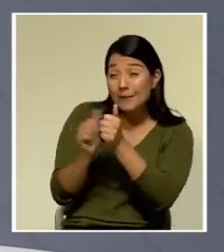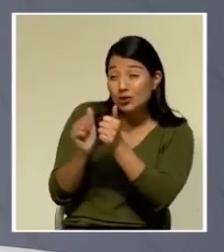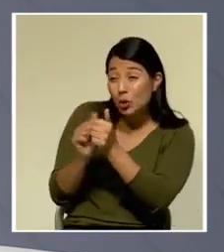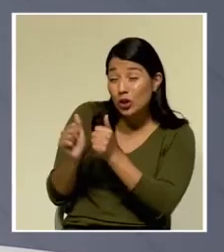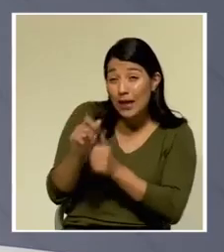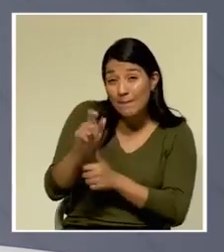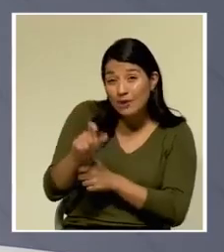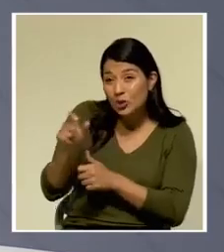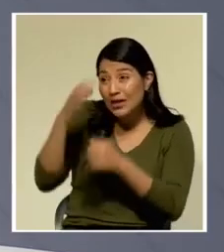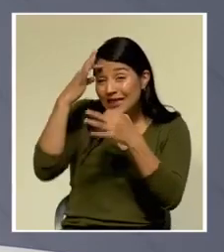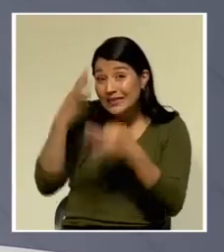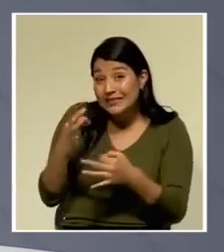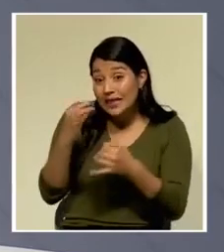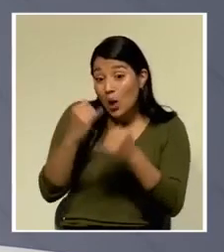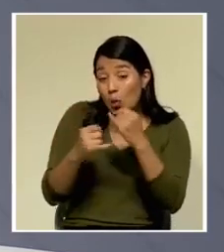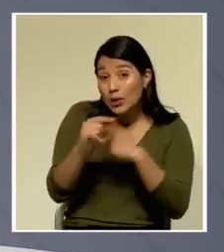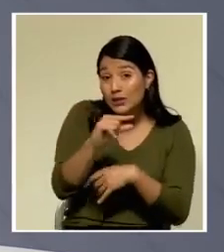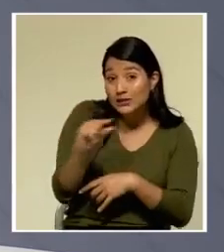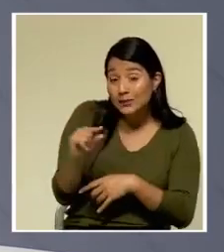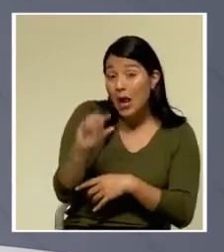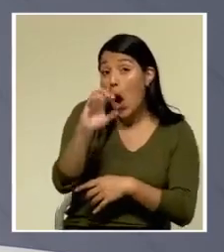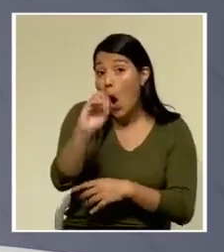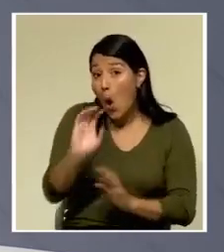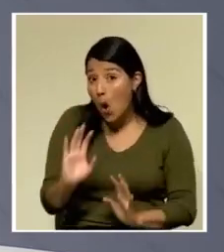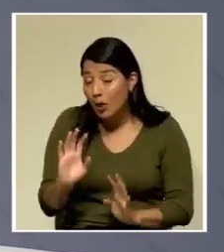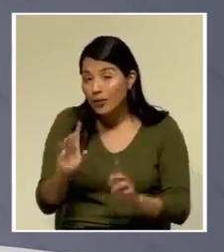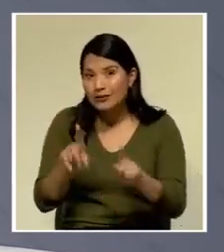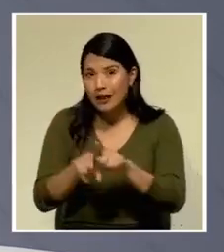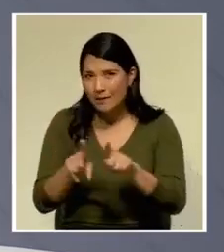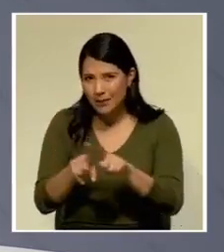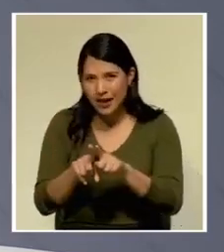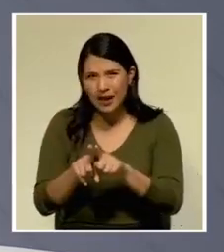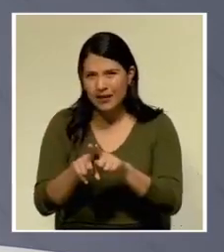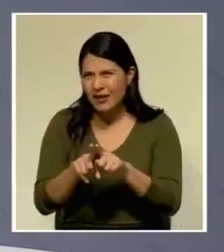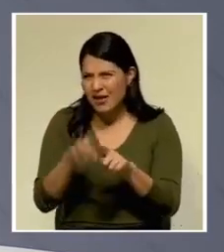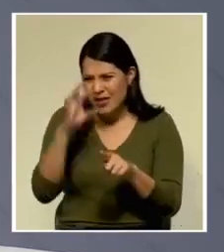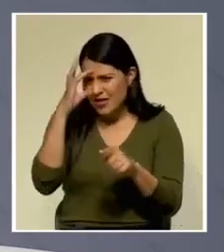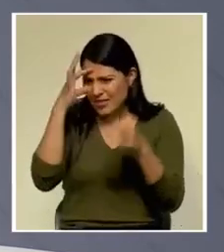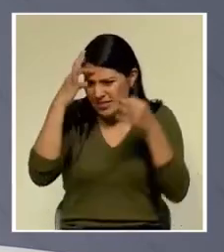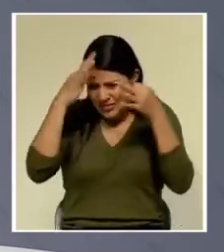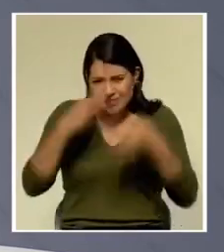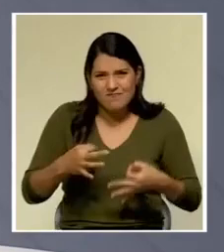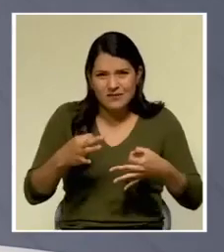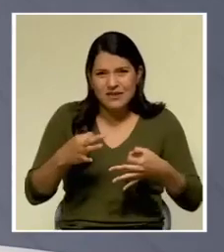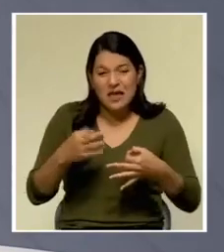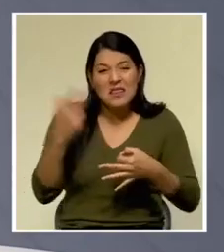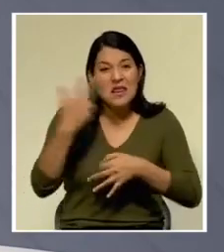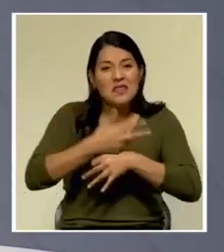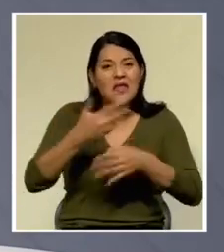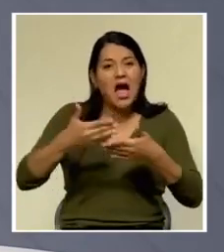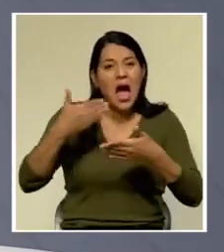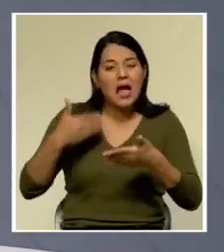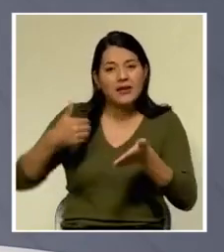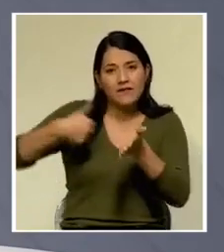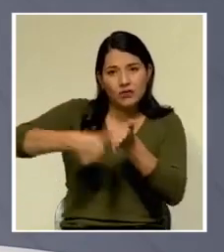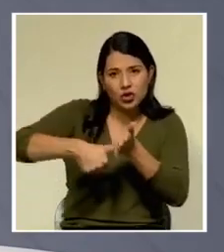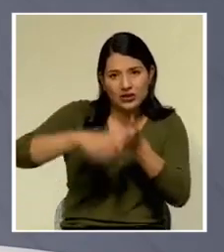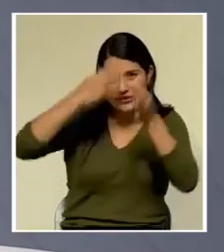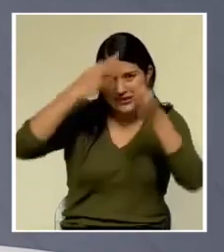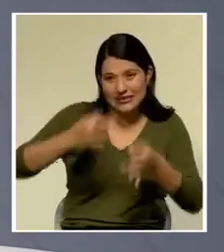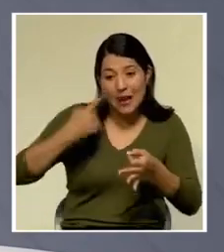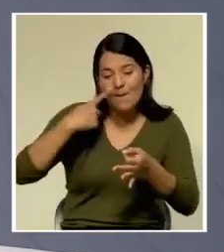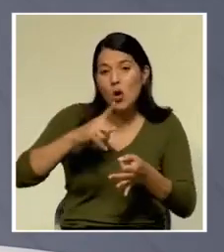última semana, sino quizás en los próximos 3 días o anteriores 3 días de las